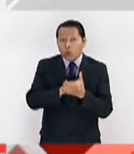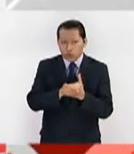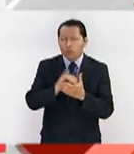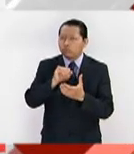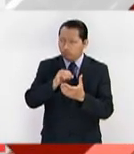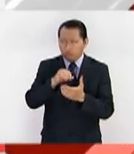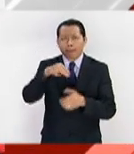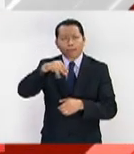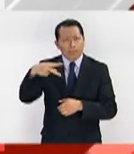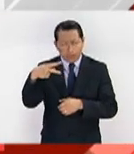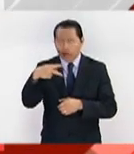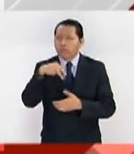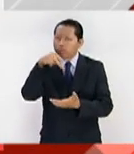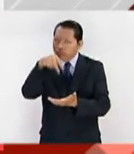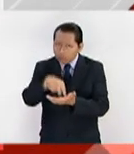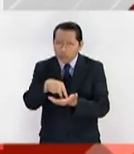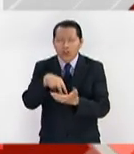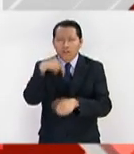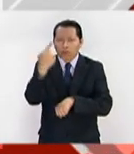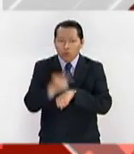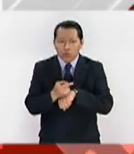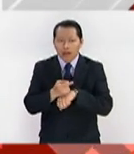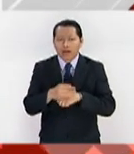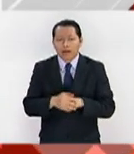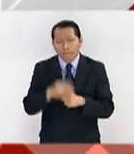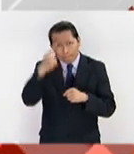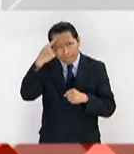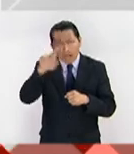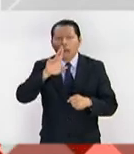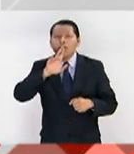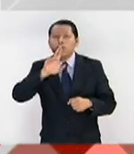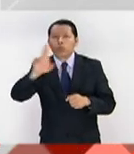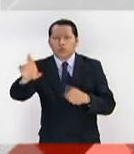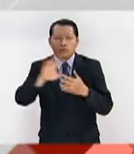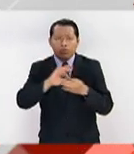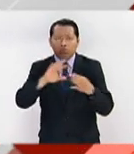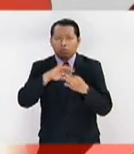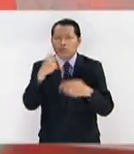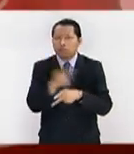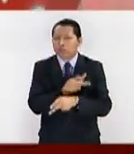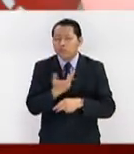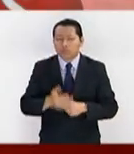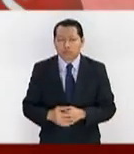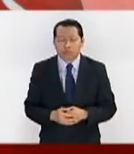del Ministerio Público de manera voluntaria para responder por los hechos.